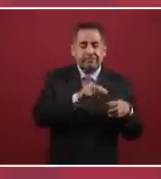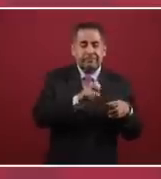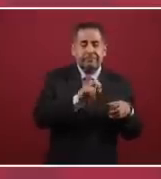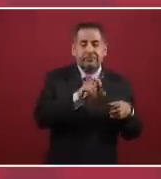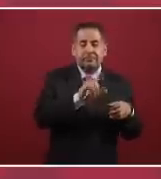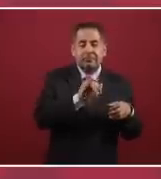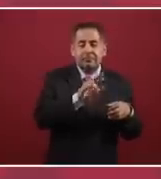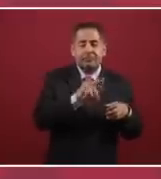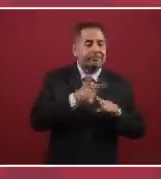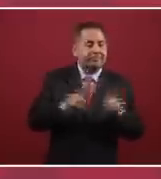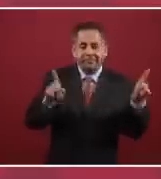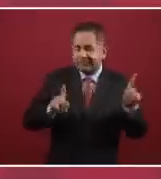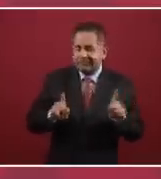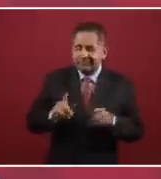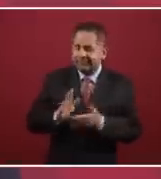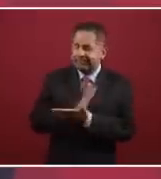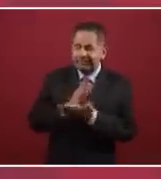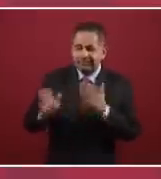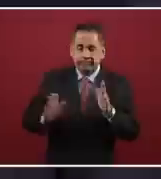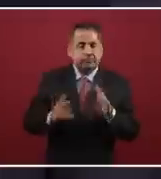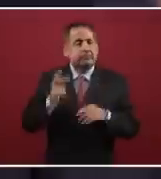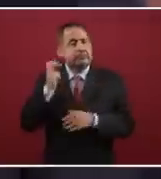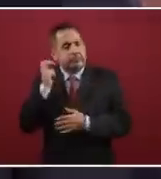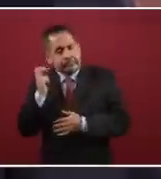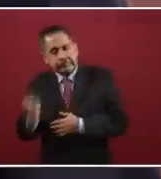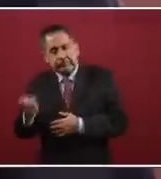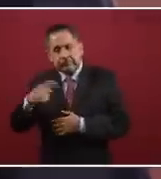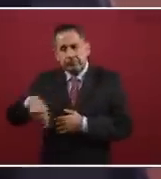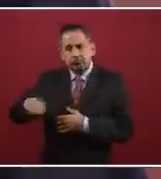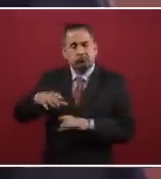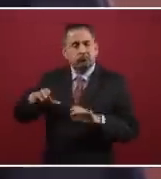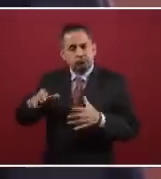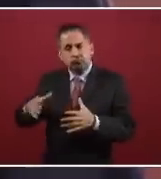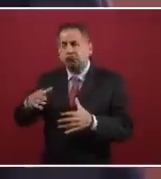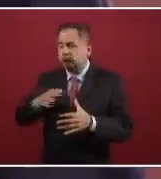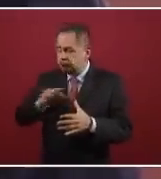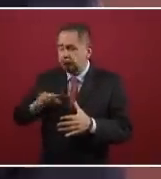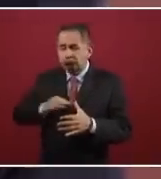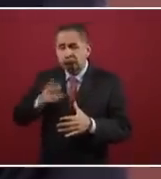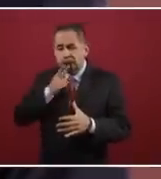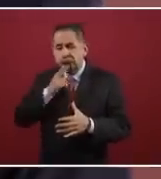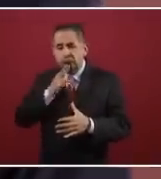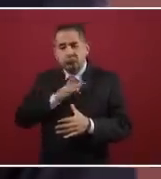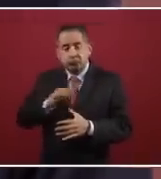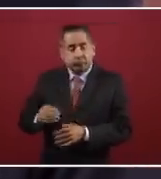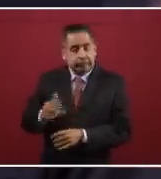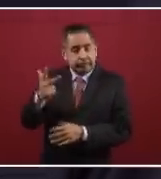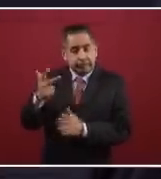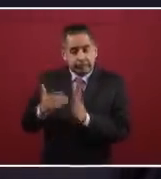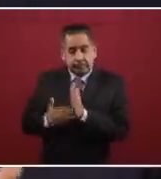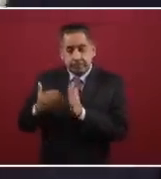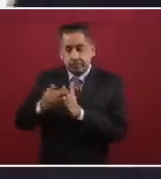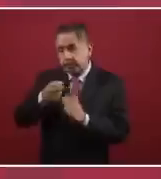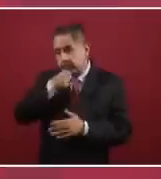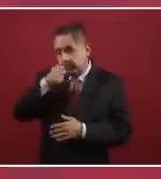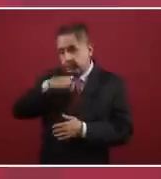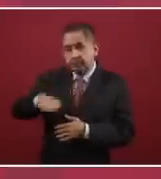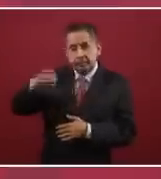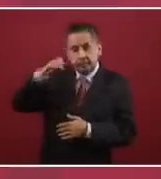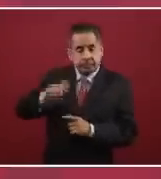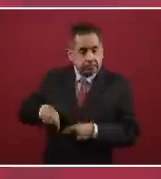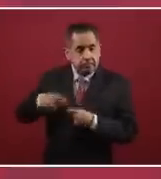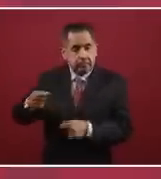neoliberal, es la que permite que 8 millones de adultos mayores